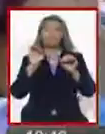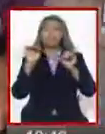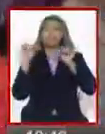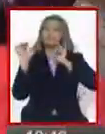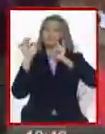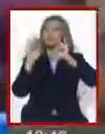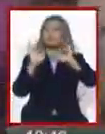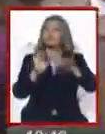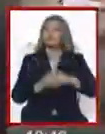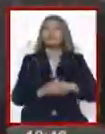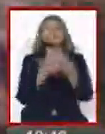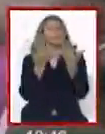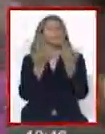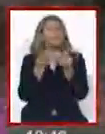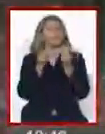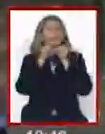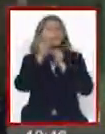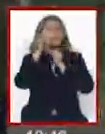multitud